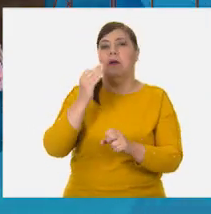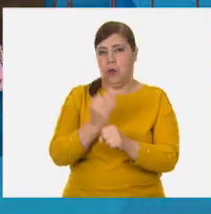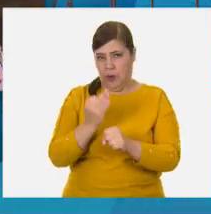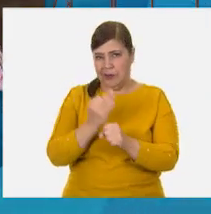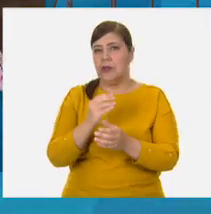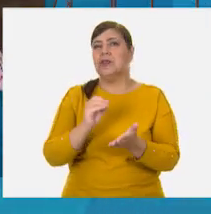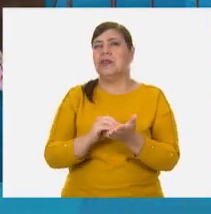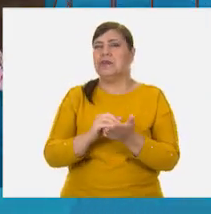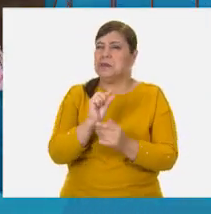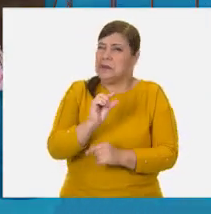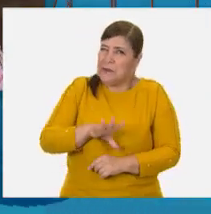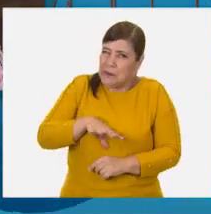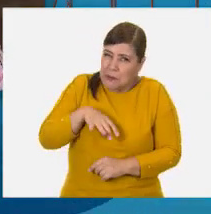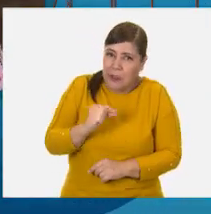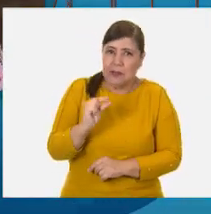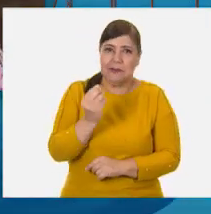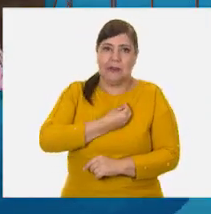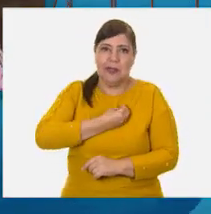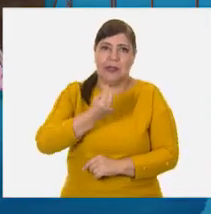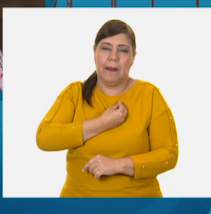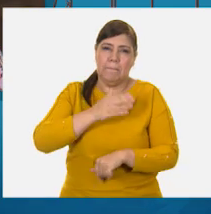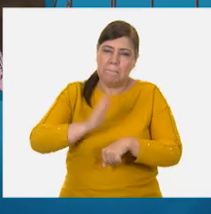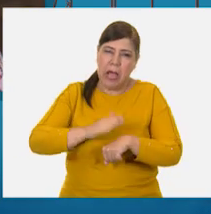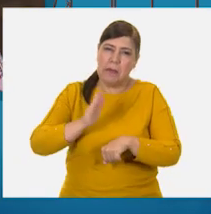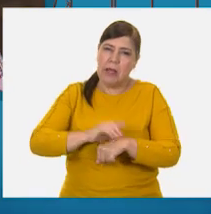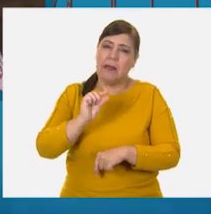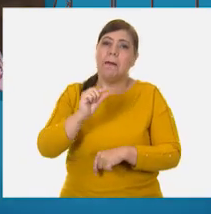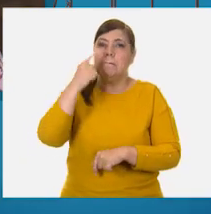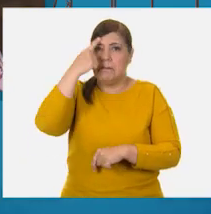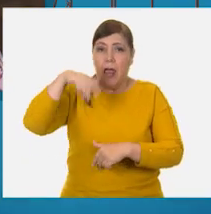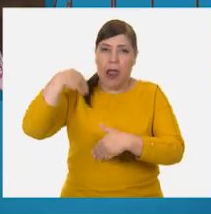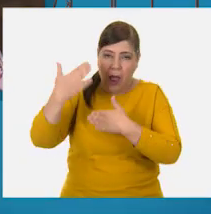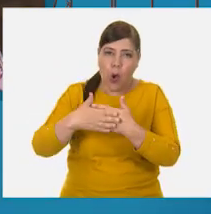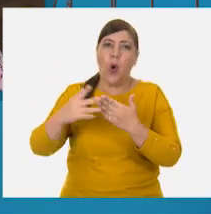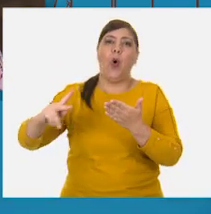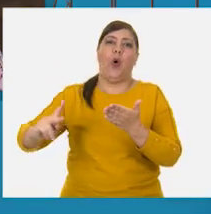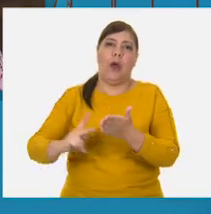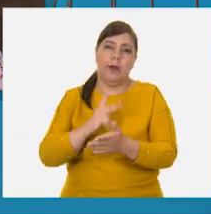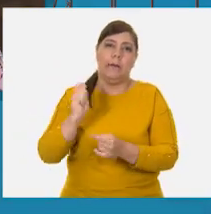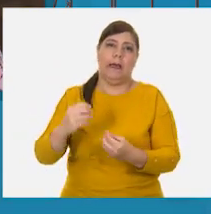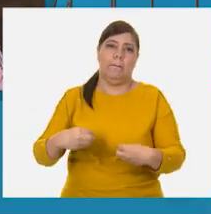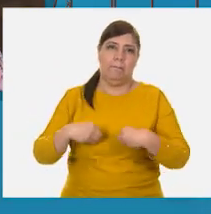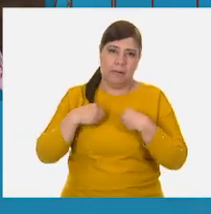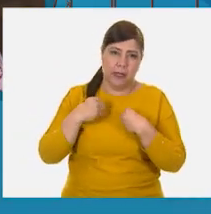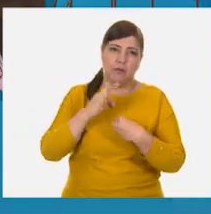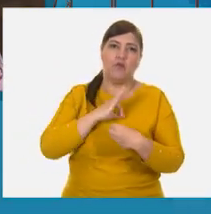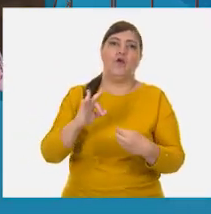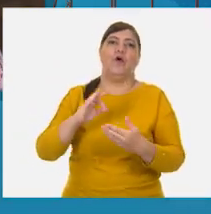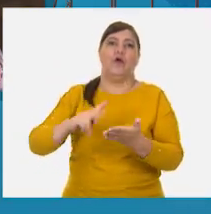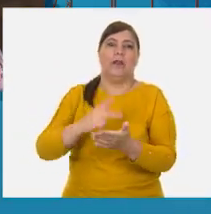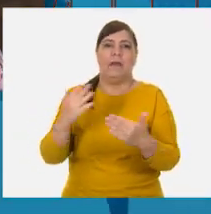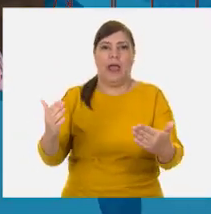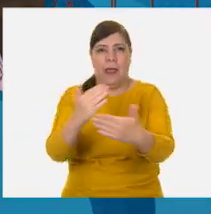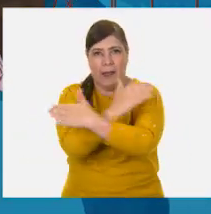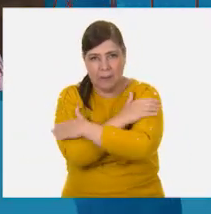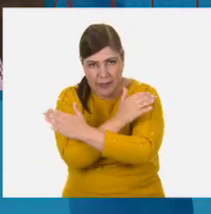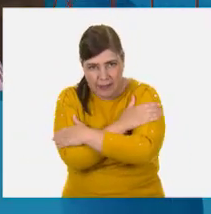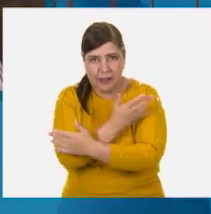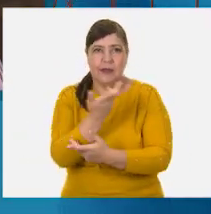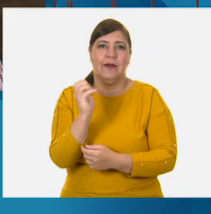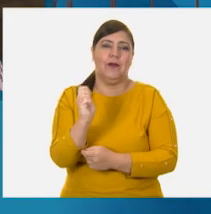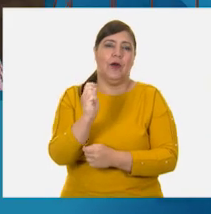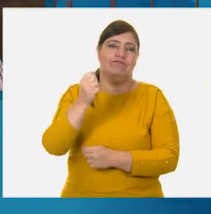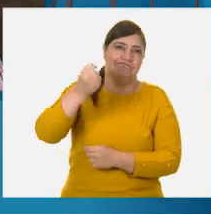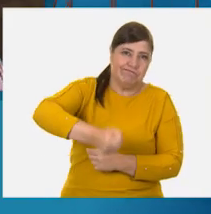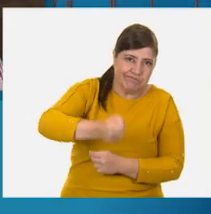de aguantar un poquito más para poder volver a una vida que nos permita abrazarnos y darnos